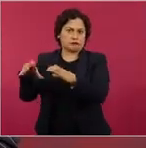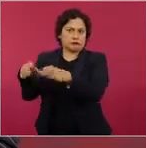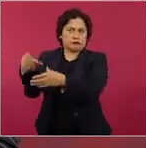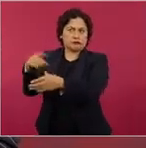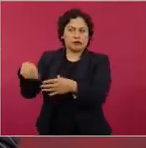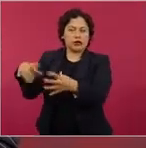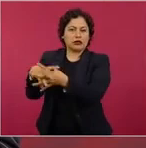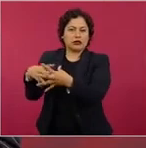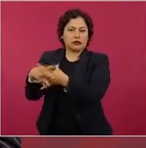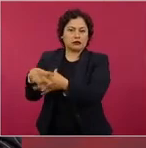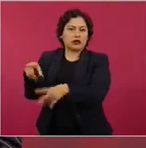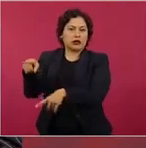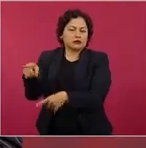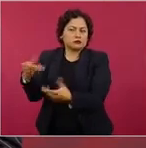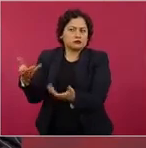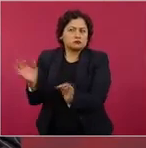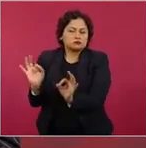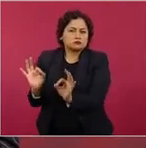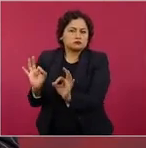afortunadamente. Y